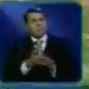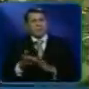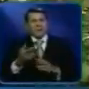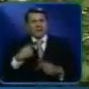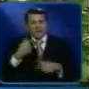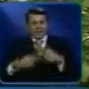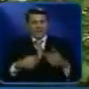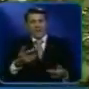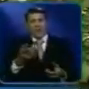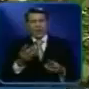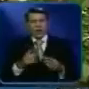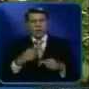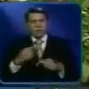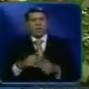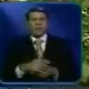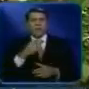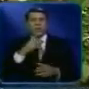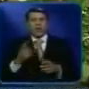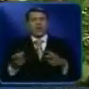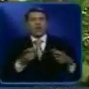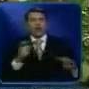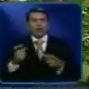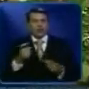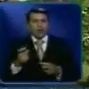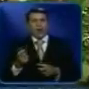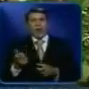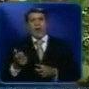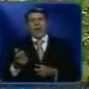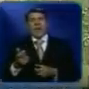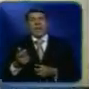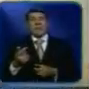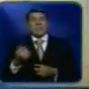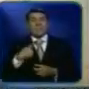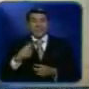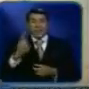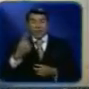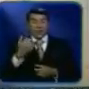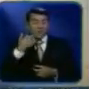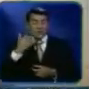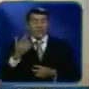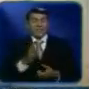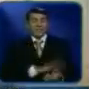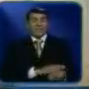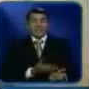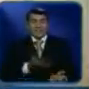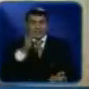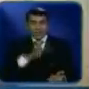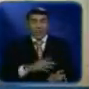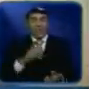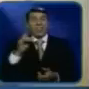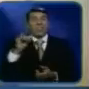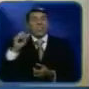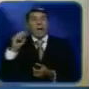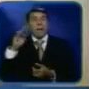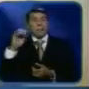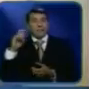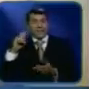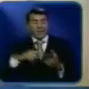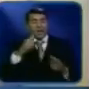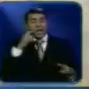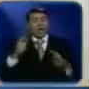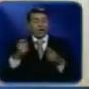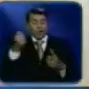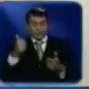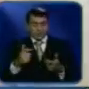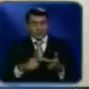genética? Justamente controlar nuestros factores de riesgo. Si padeces alguna de estas enfermedades, hipertensión arterial, diabetes, tenerla bien controlada, llevar